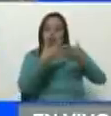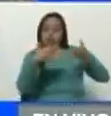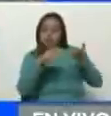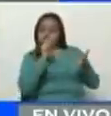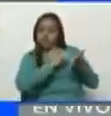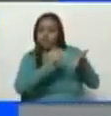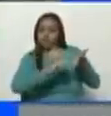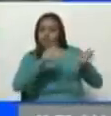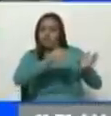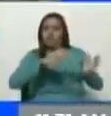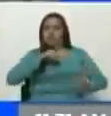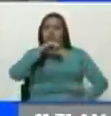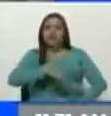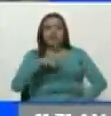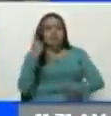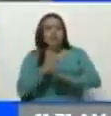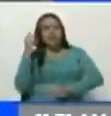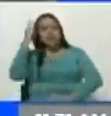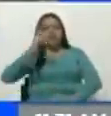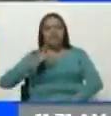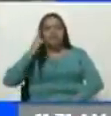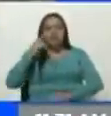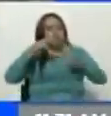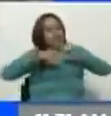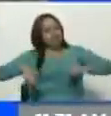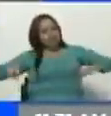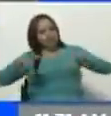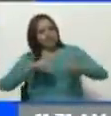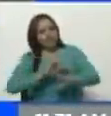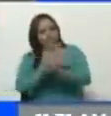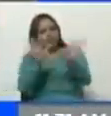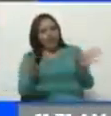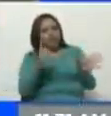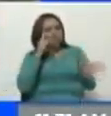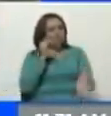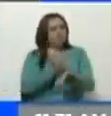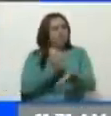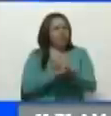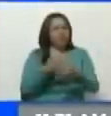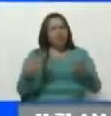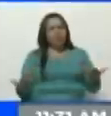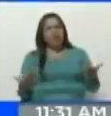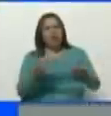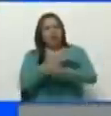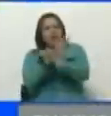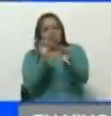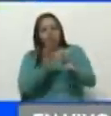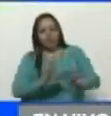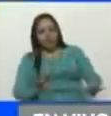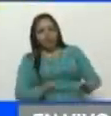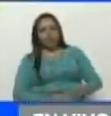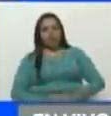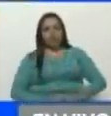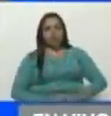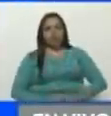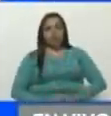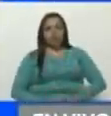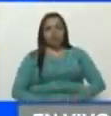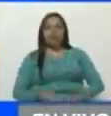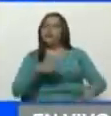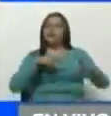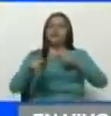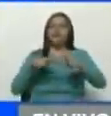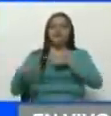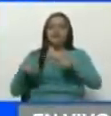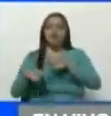que examinar, dilucidar, para ver cuáles son las mecánicas que rigen